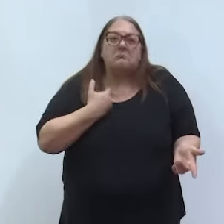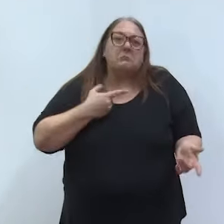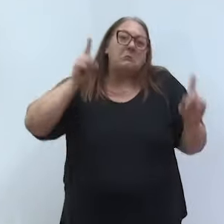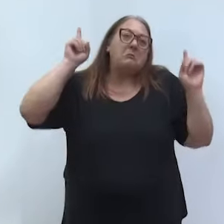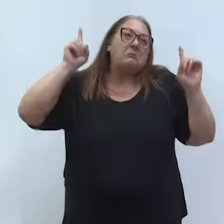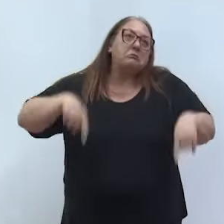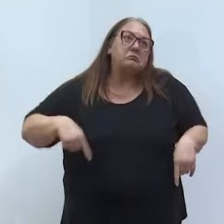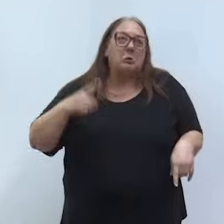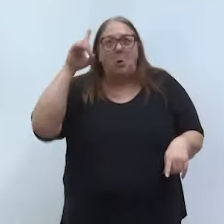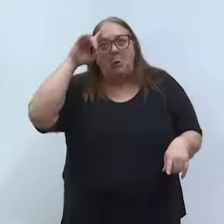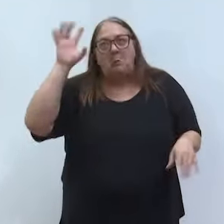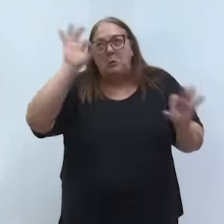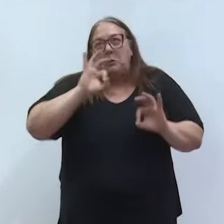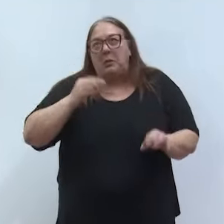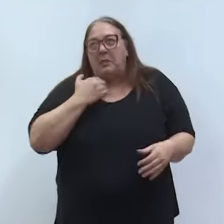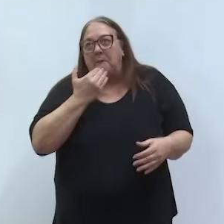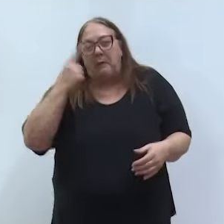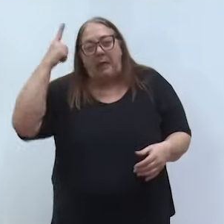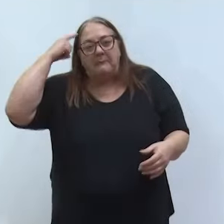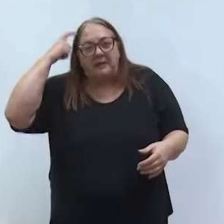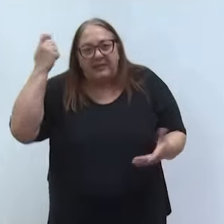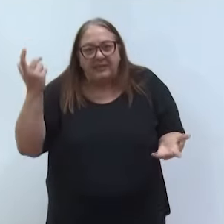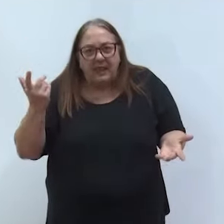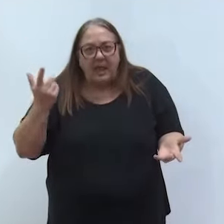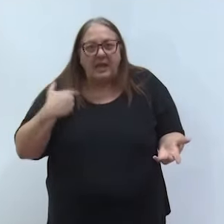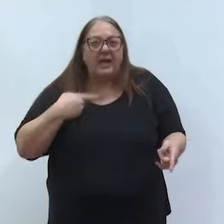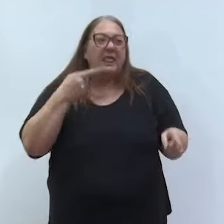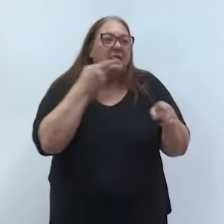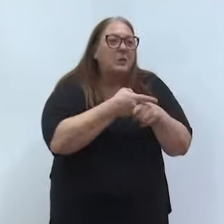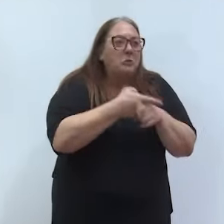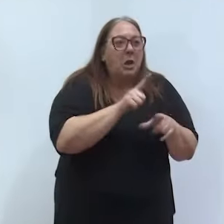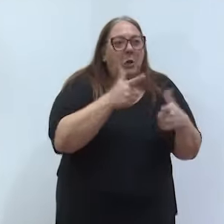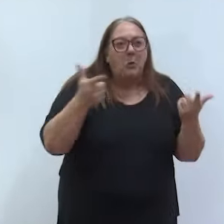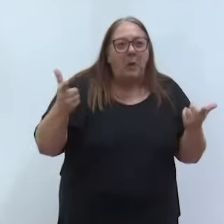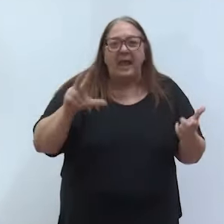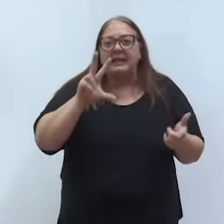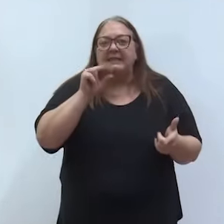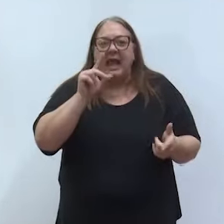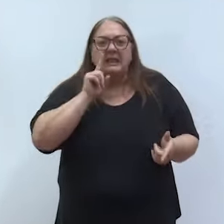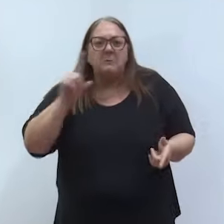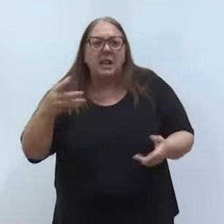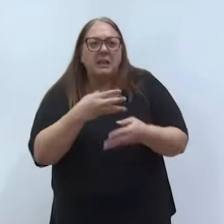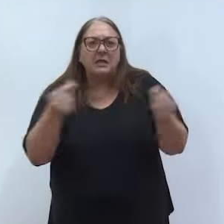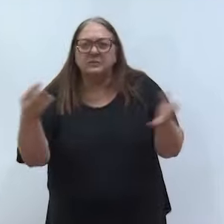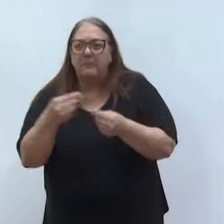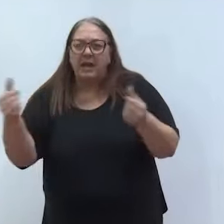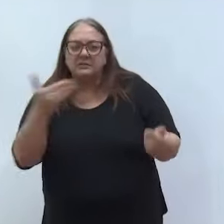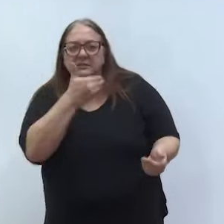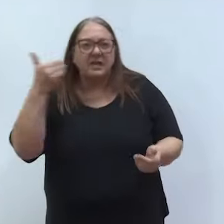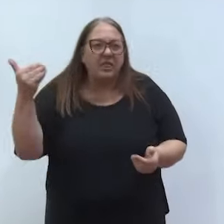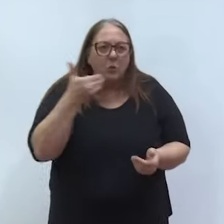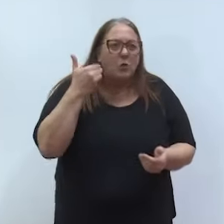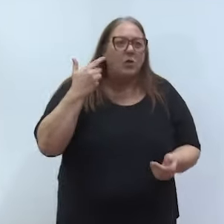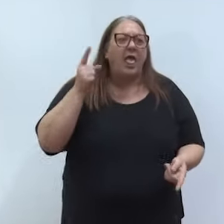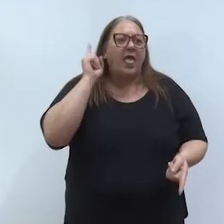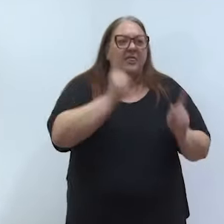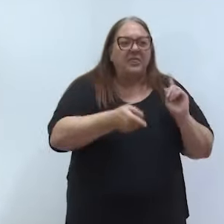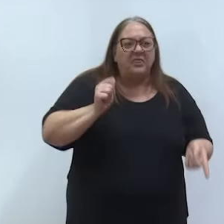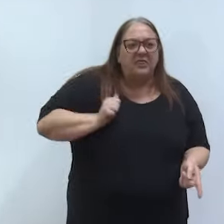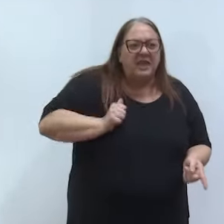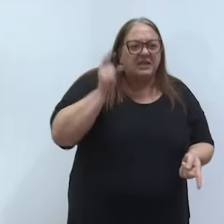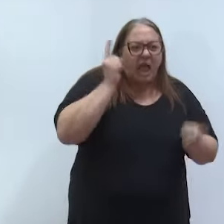oportunidad de aprender y de no discutir si hay 30.000 desapareci Qué fue la dictadura qué fue un